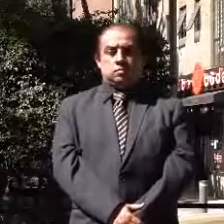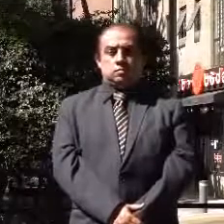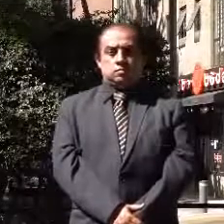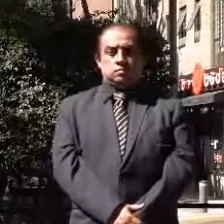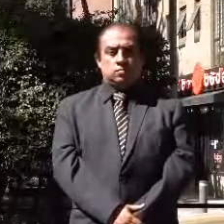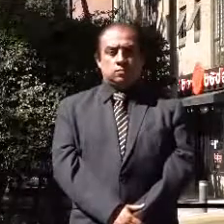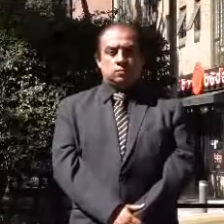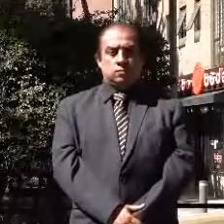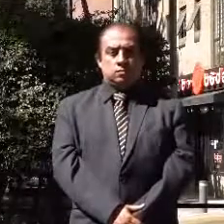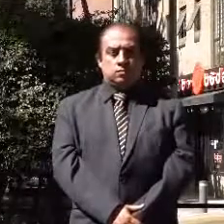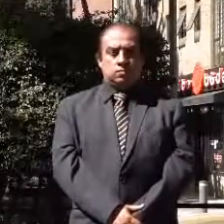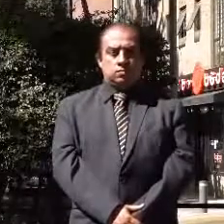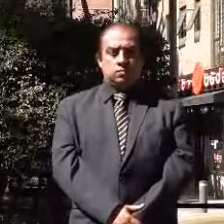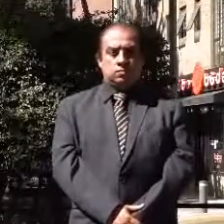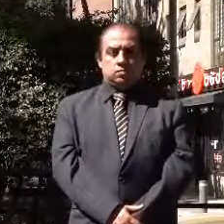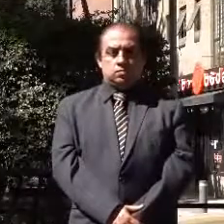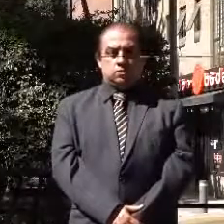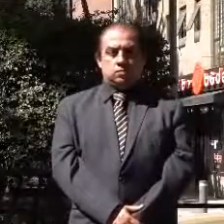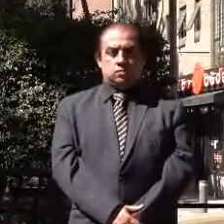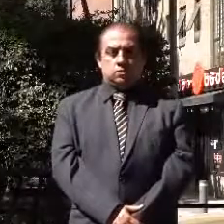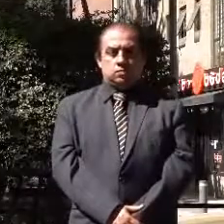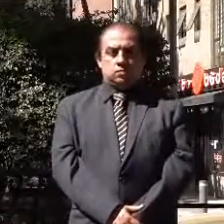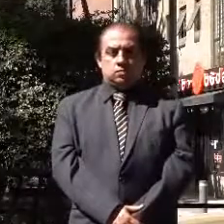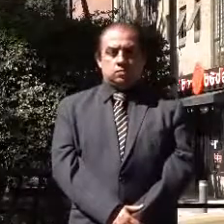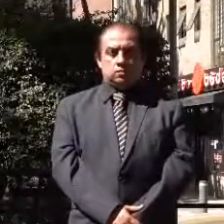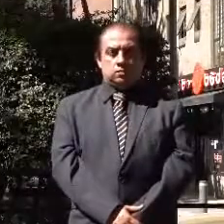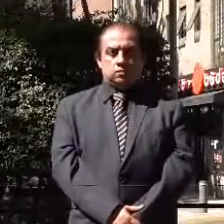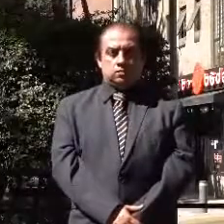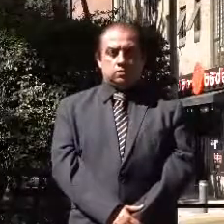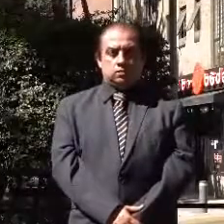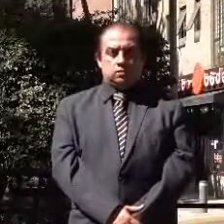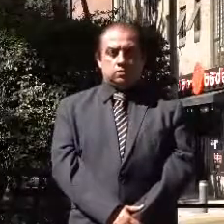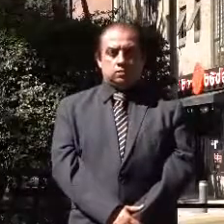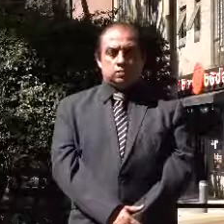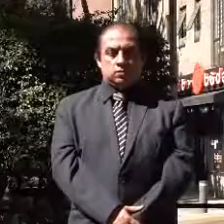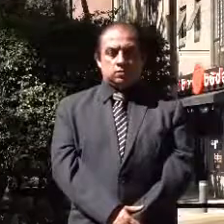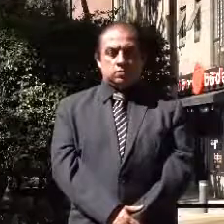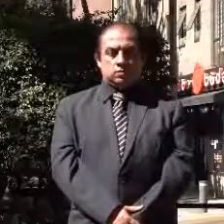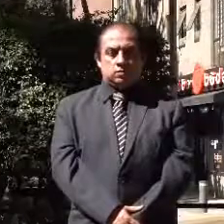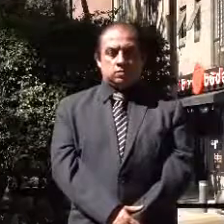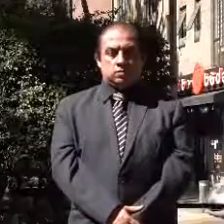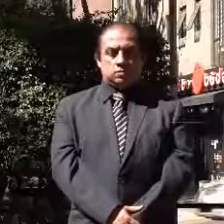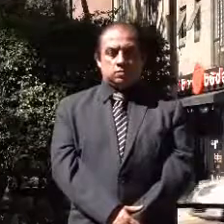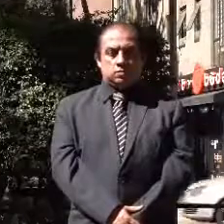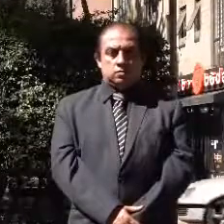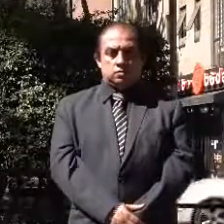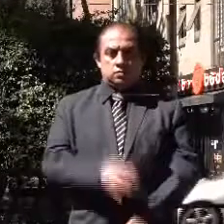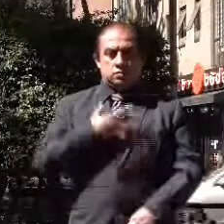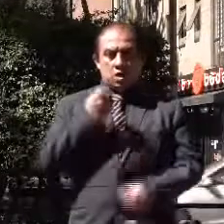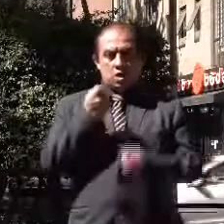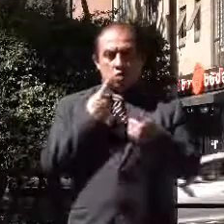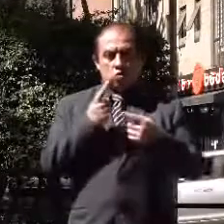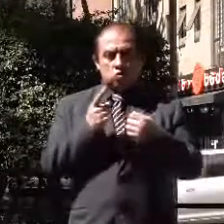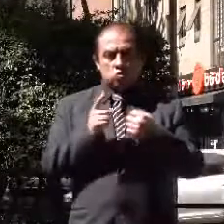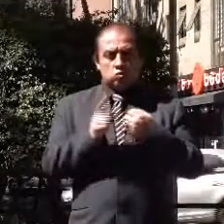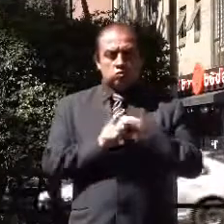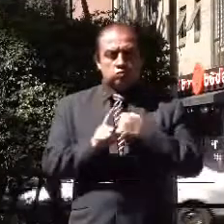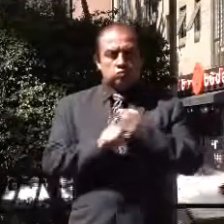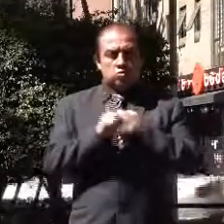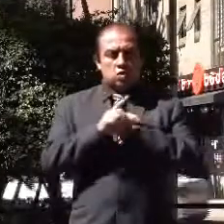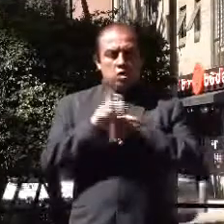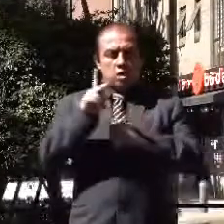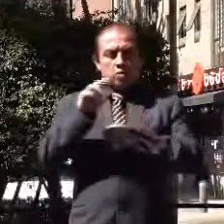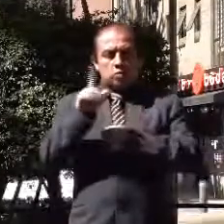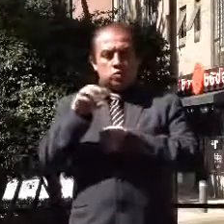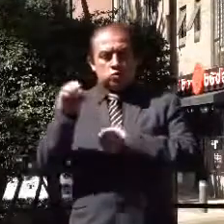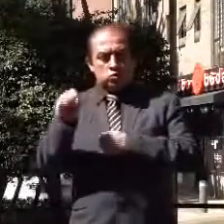Menos problema de abasto. Por ejemplo, lo dio tal cual. A veces nada más es porque hay algún problema en los pozos, como